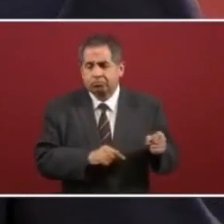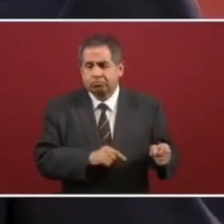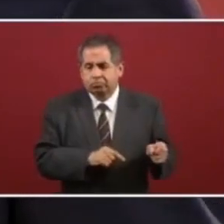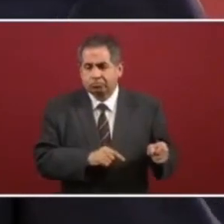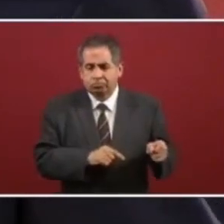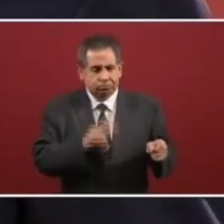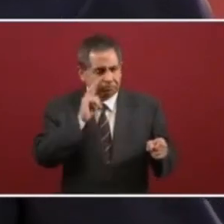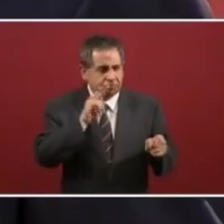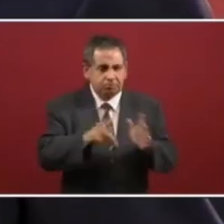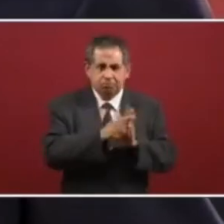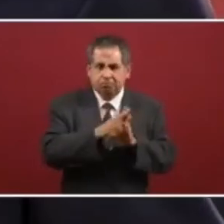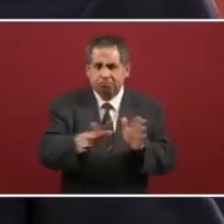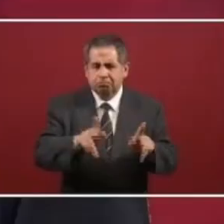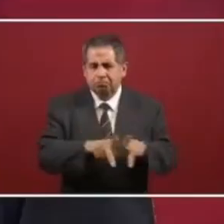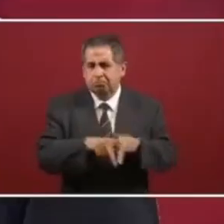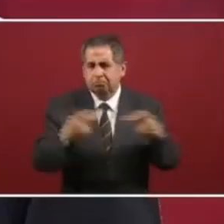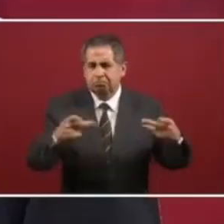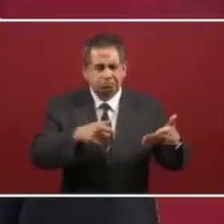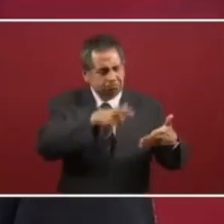vean las columnas,